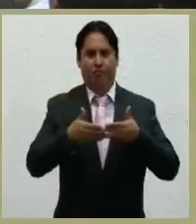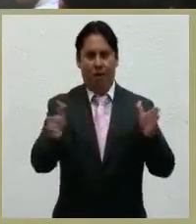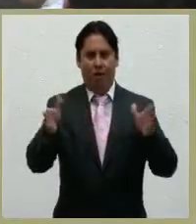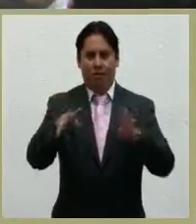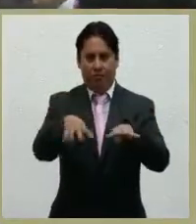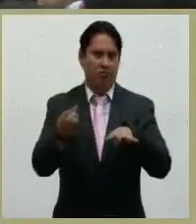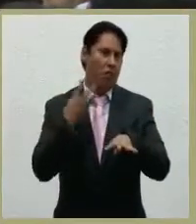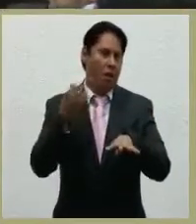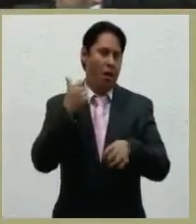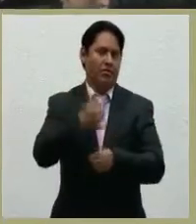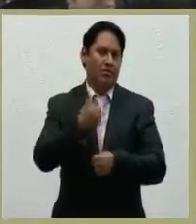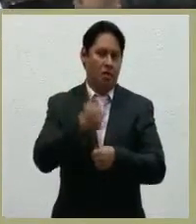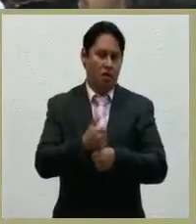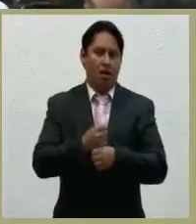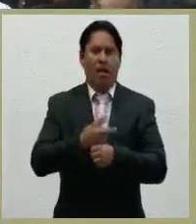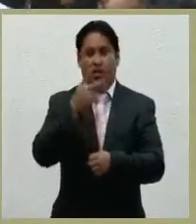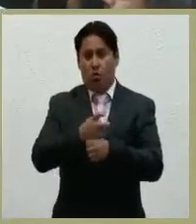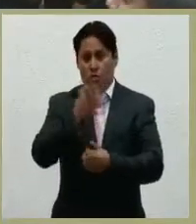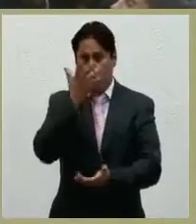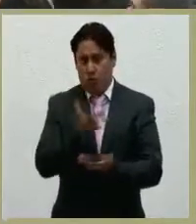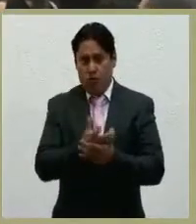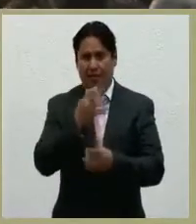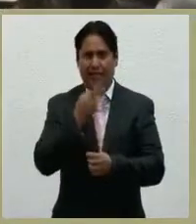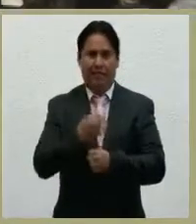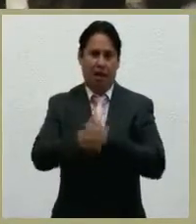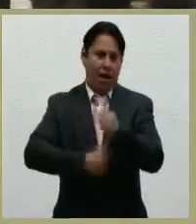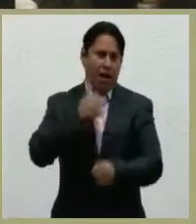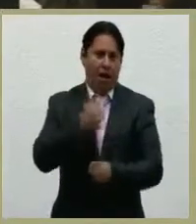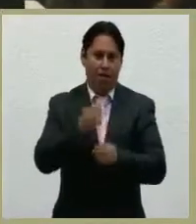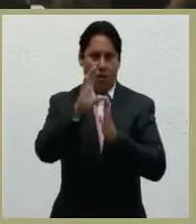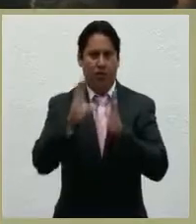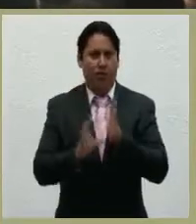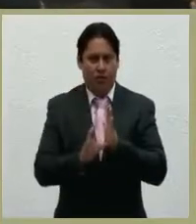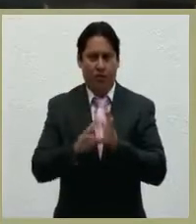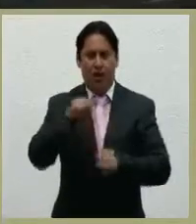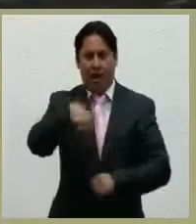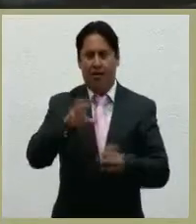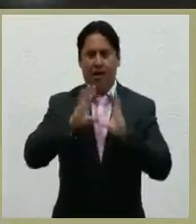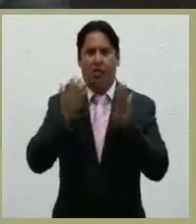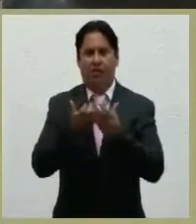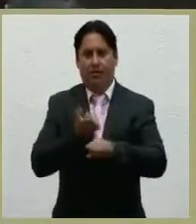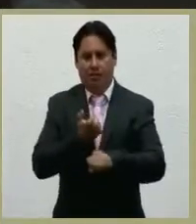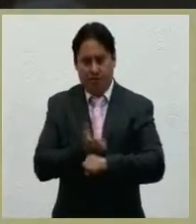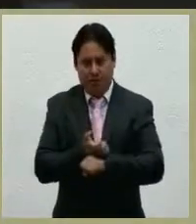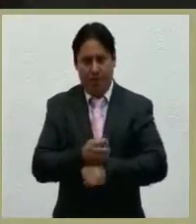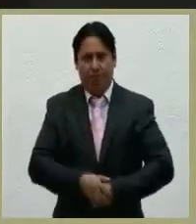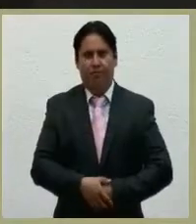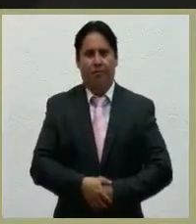sesiones correspondiente al segundo receso del tercer año de ejercicio constitucional de esta 66ª